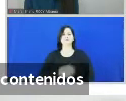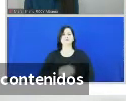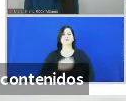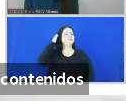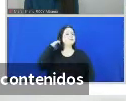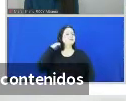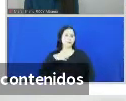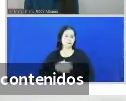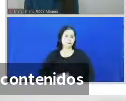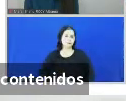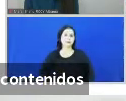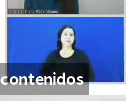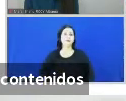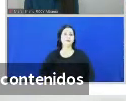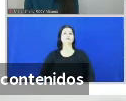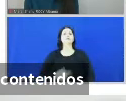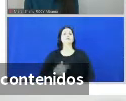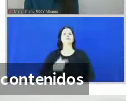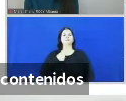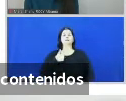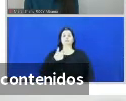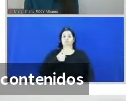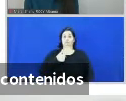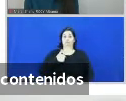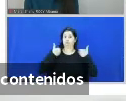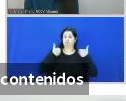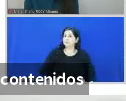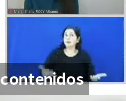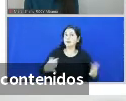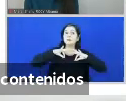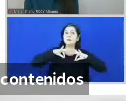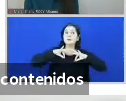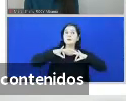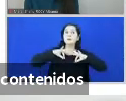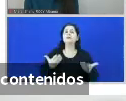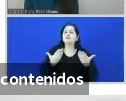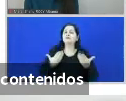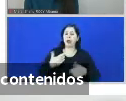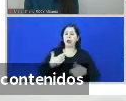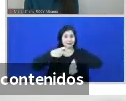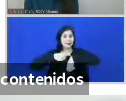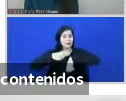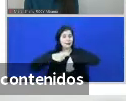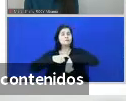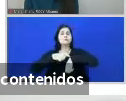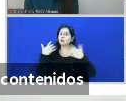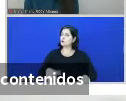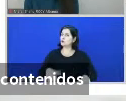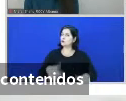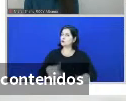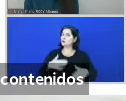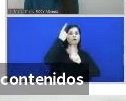ministra, constato que ha habido un cambio importantísimo. Hoy en mi ciudad natal ya hay